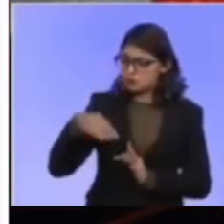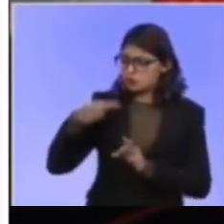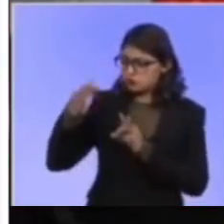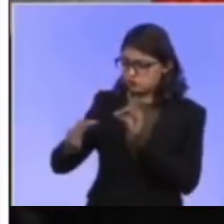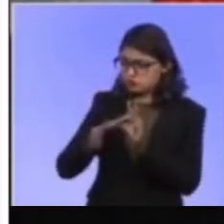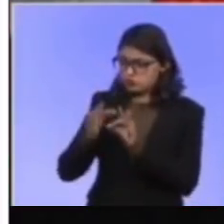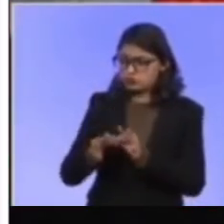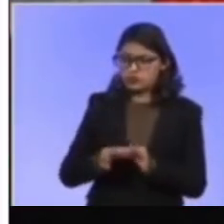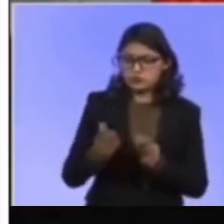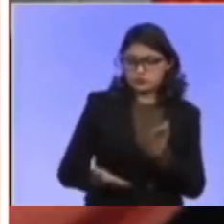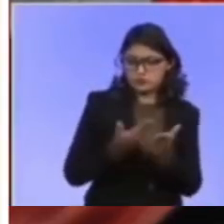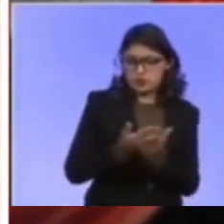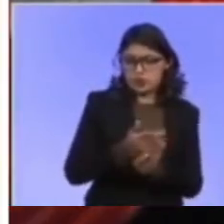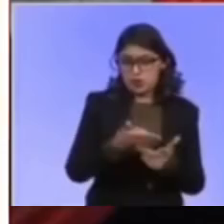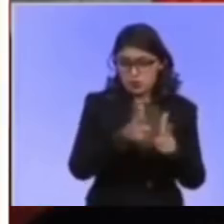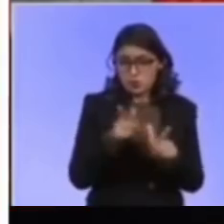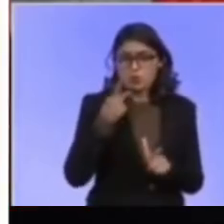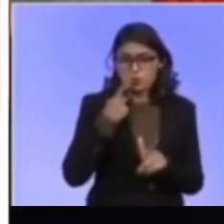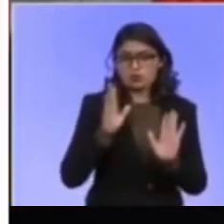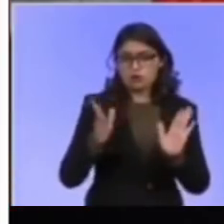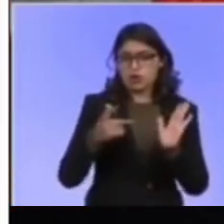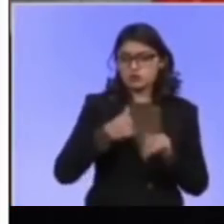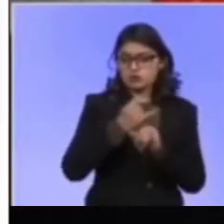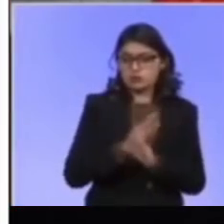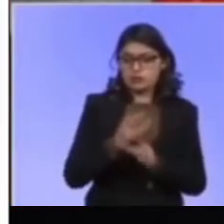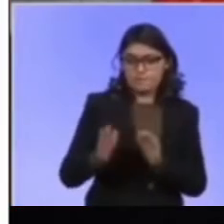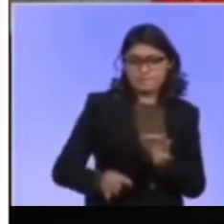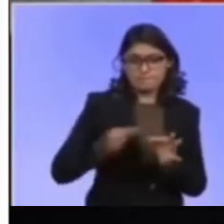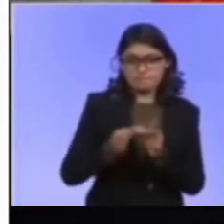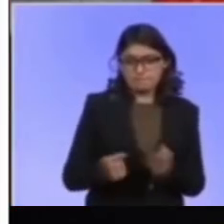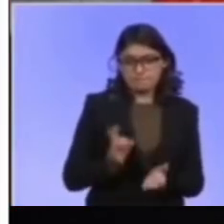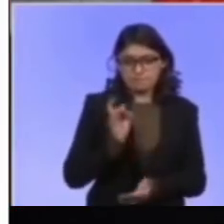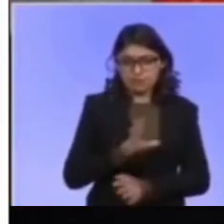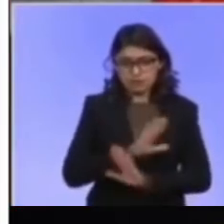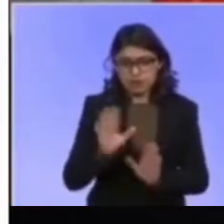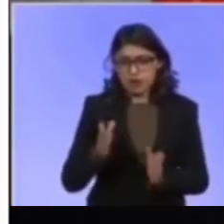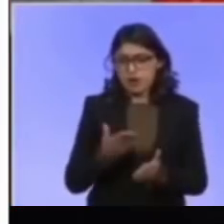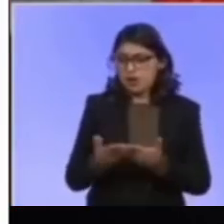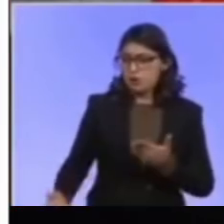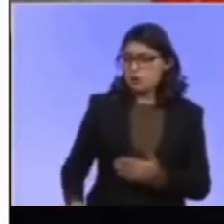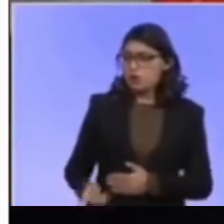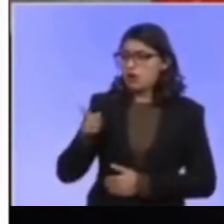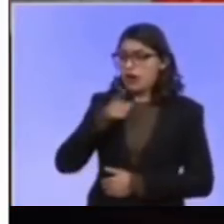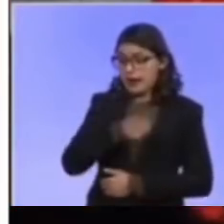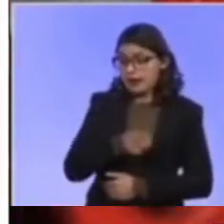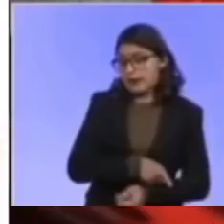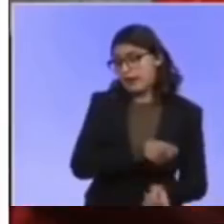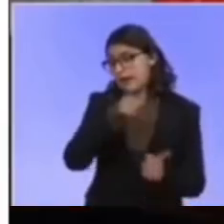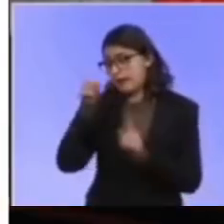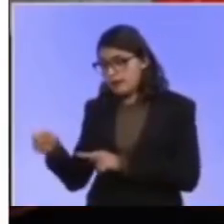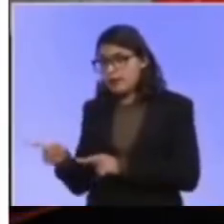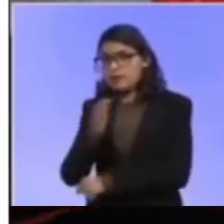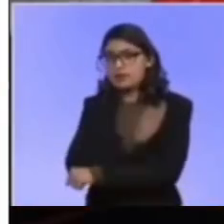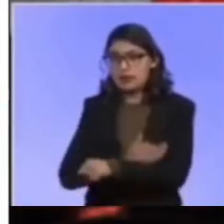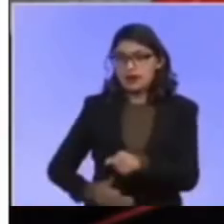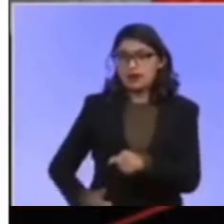político y no obstante éste omitió remitirlo en la autoridad fiscalizadora o bien lo hace de manera extemporánea la